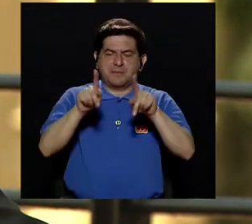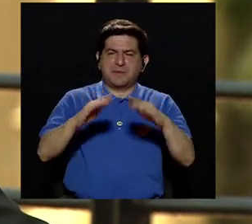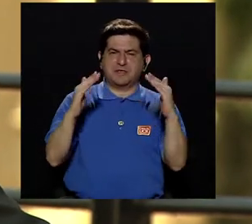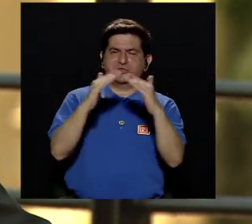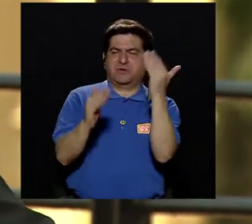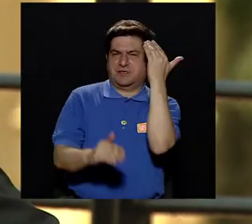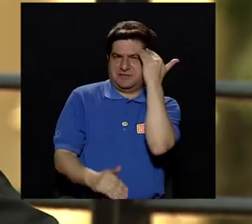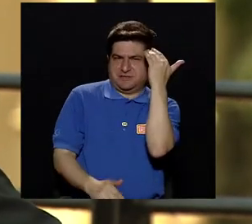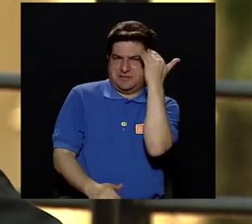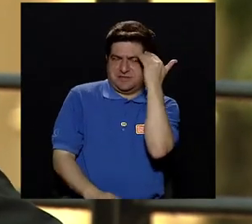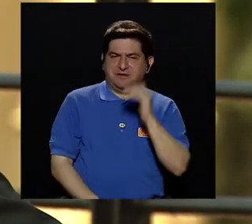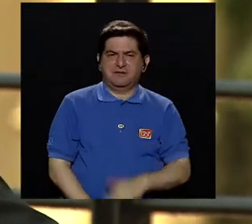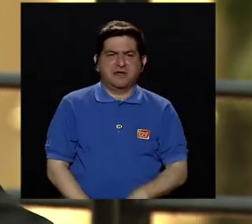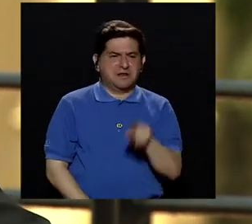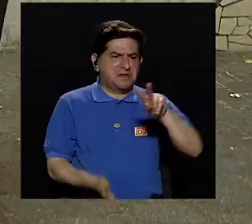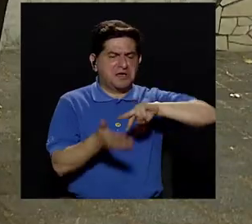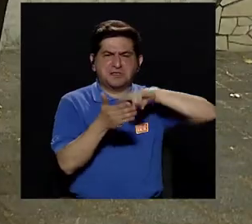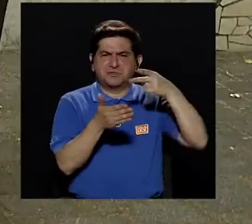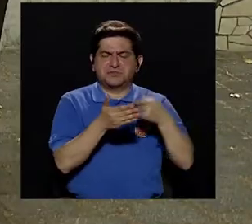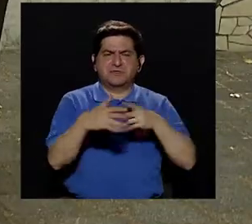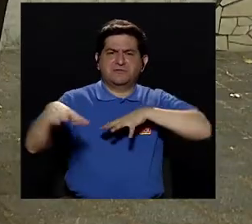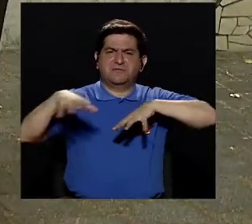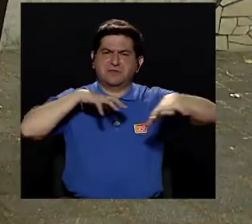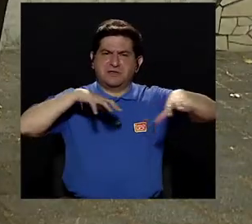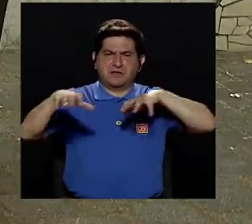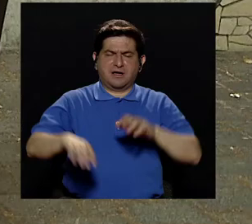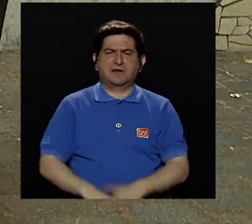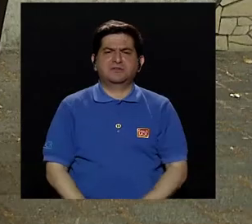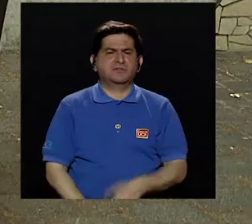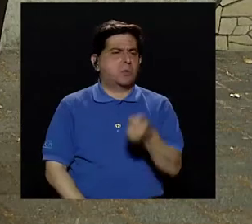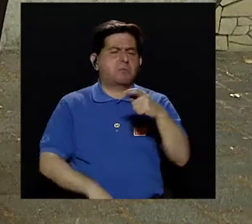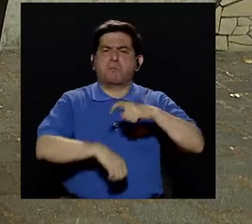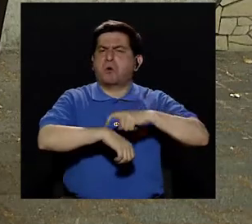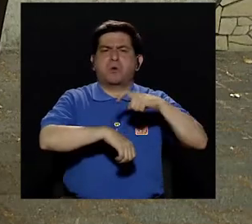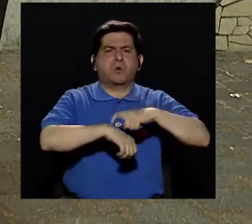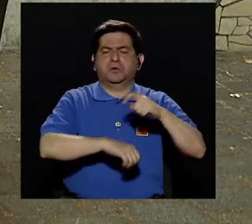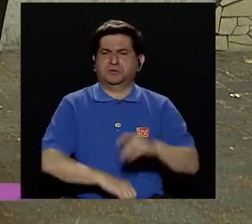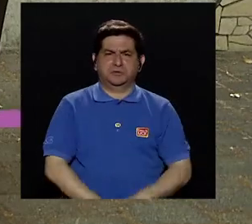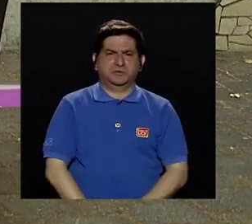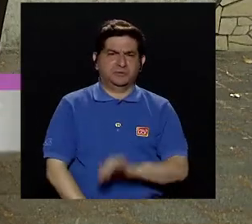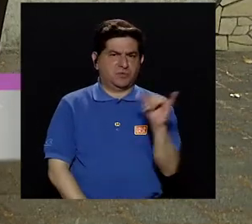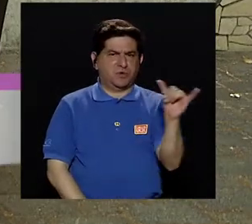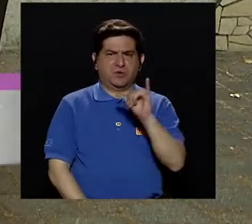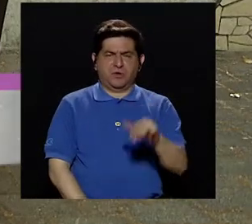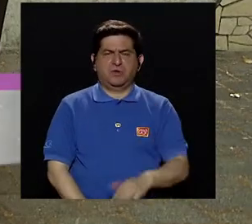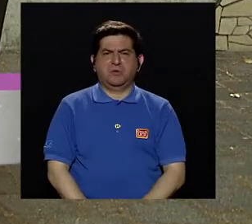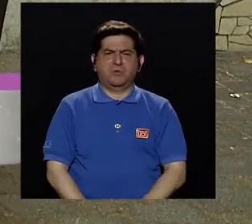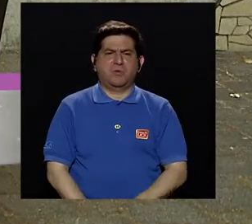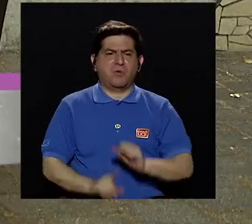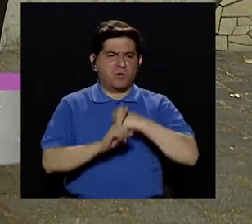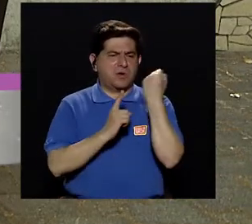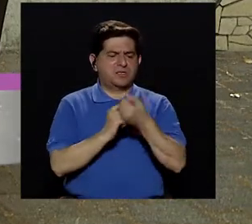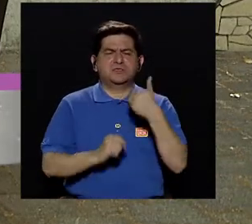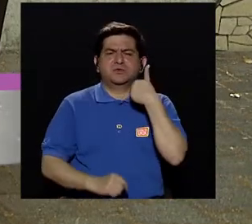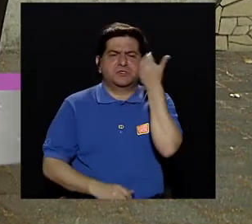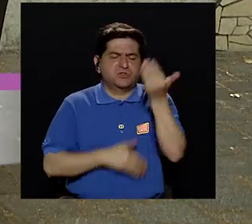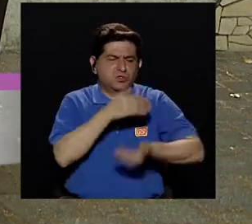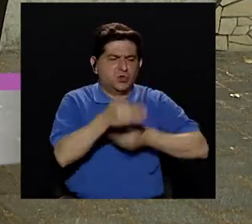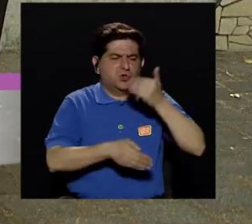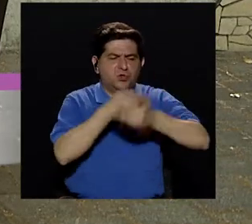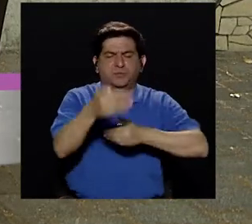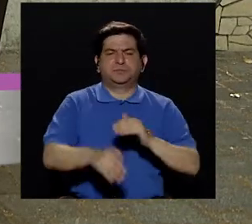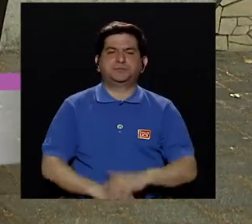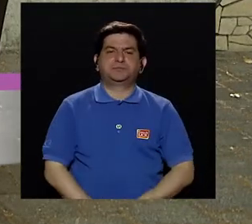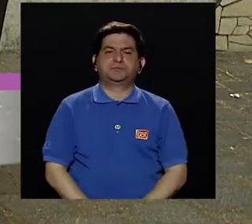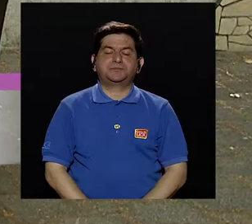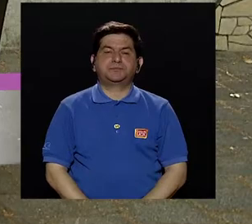puedan entender de que realmente es un acto que les conlleva poco tiempo y que además de eso es relativamente fácil su procedimiento?